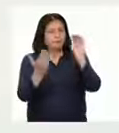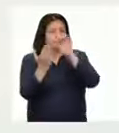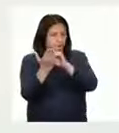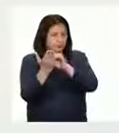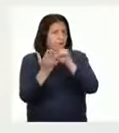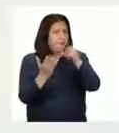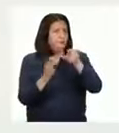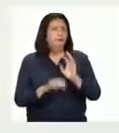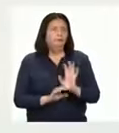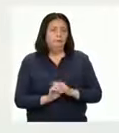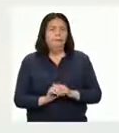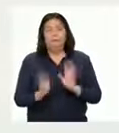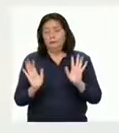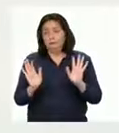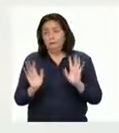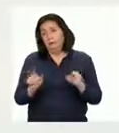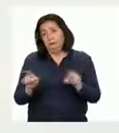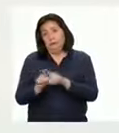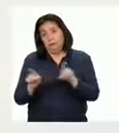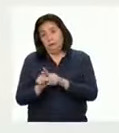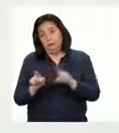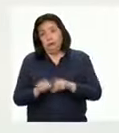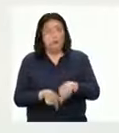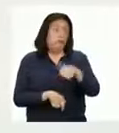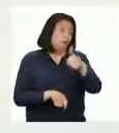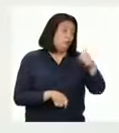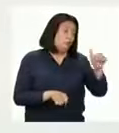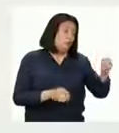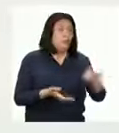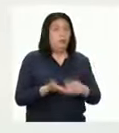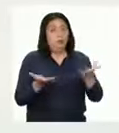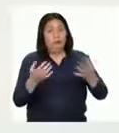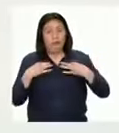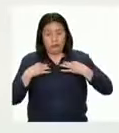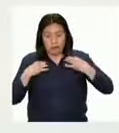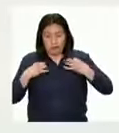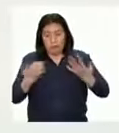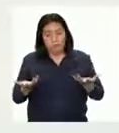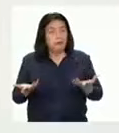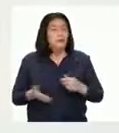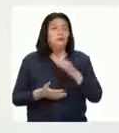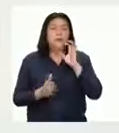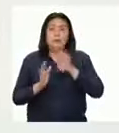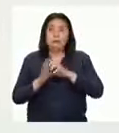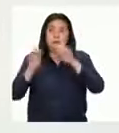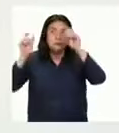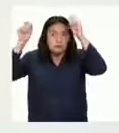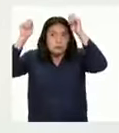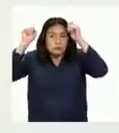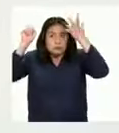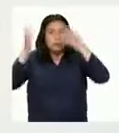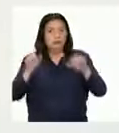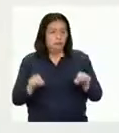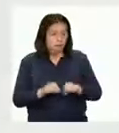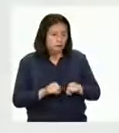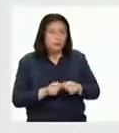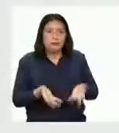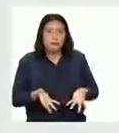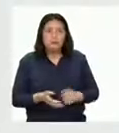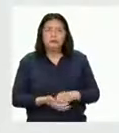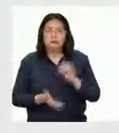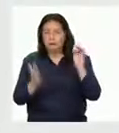esa sugerencia, ya que lo mismo puede ocurrir con otras piezas de las vestimentas, como los sombreros y los zapatos.